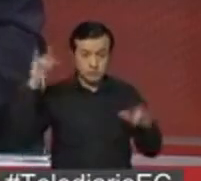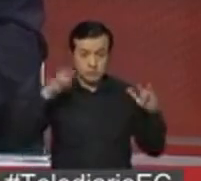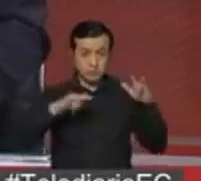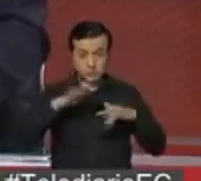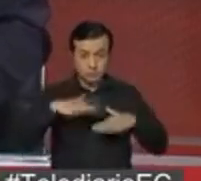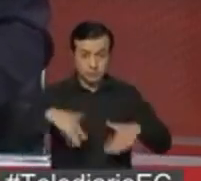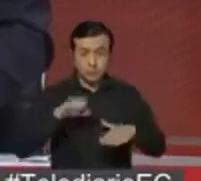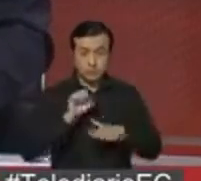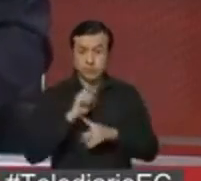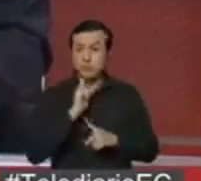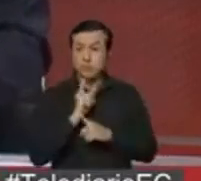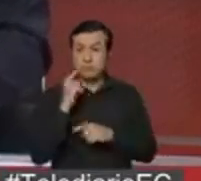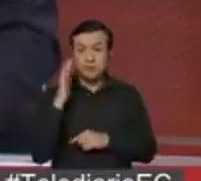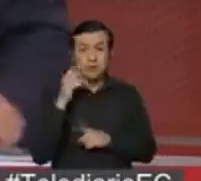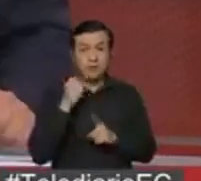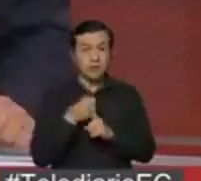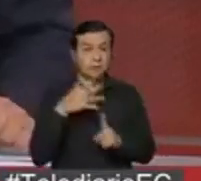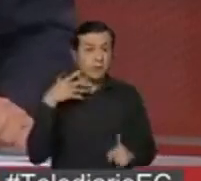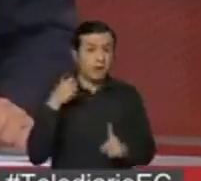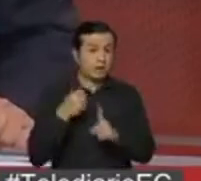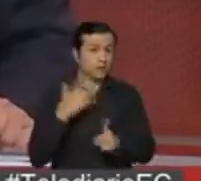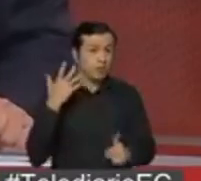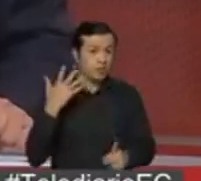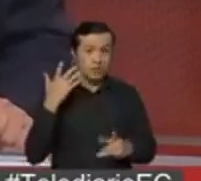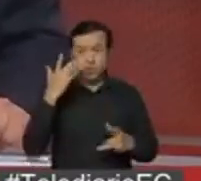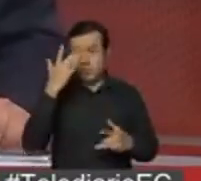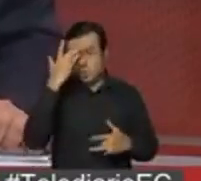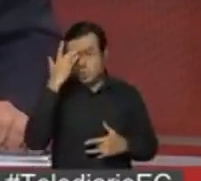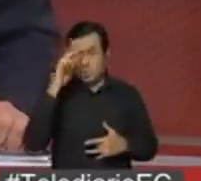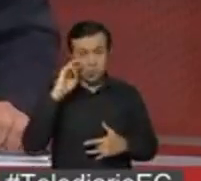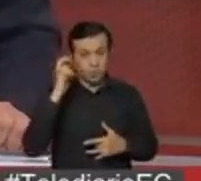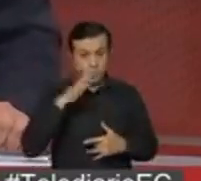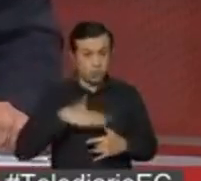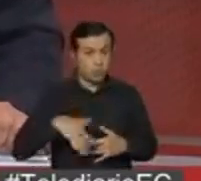nacional y también al impacto que ha tenido el COVID-19 en el sector turístico del Ecuador.